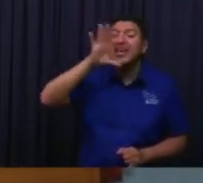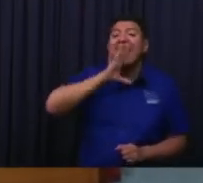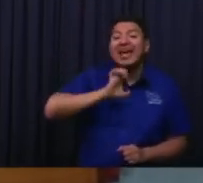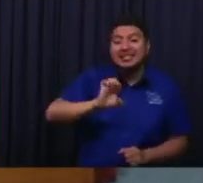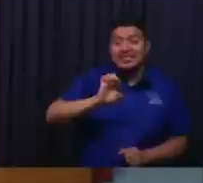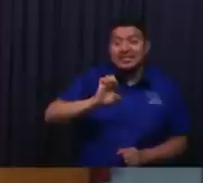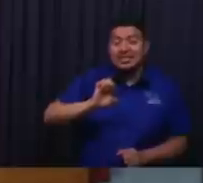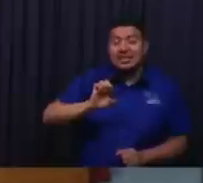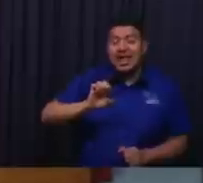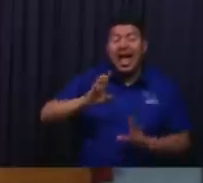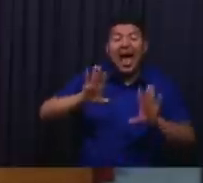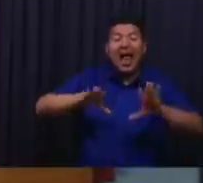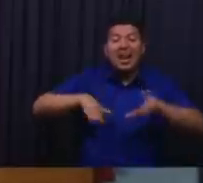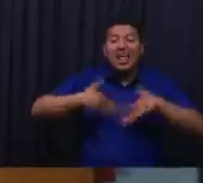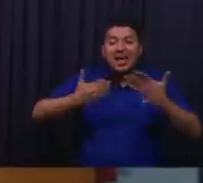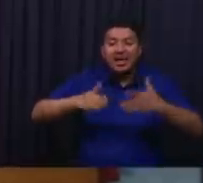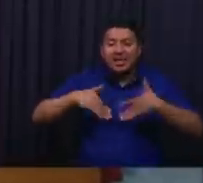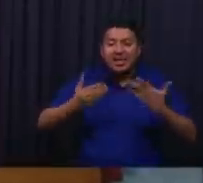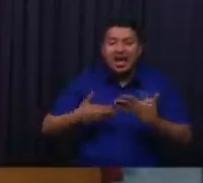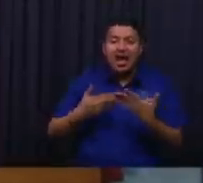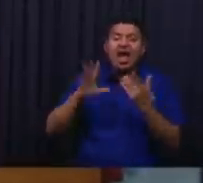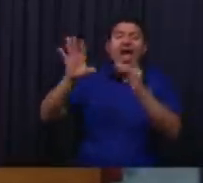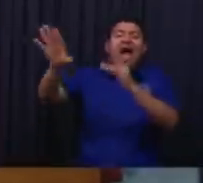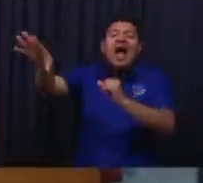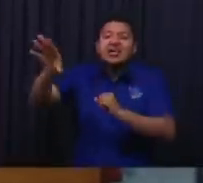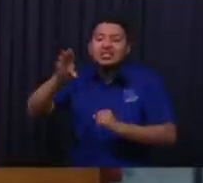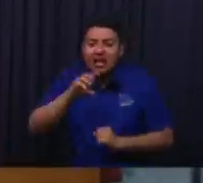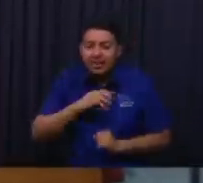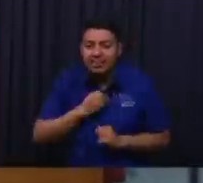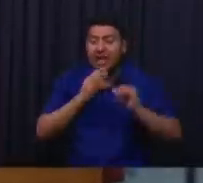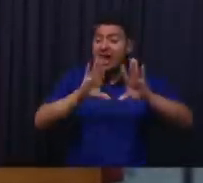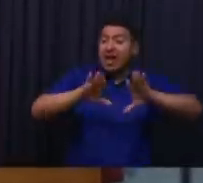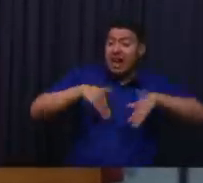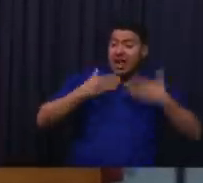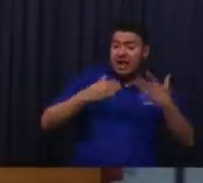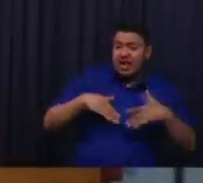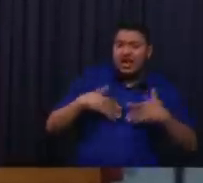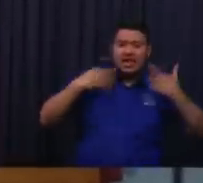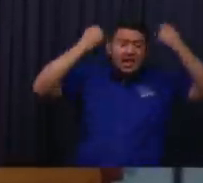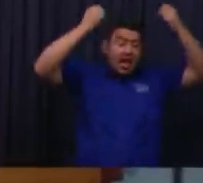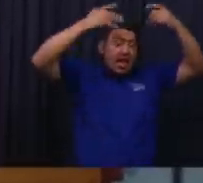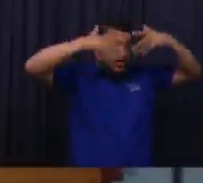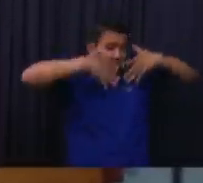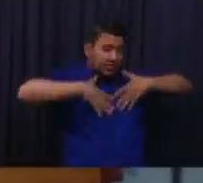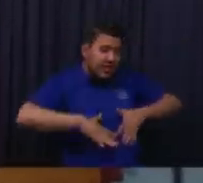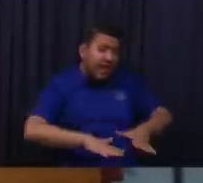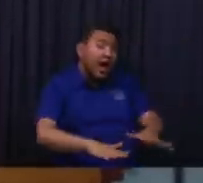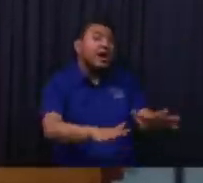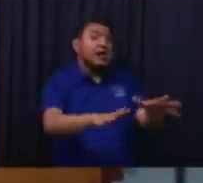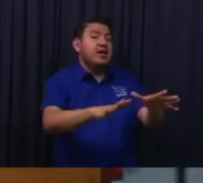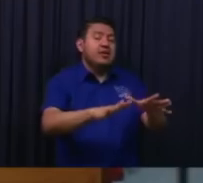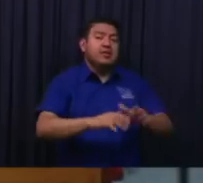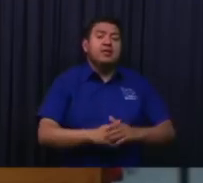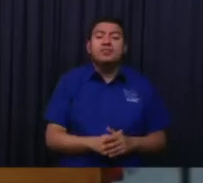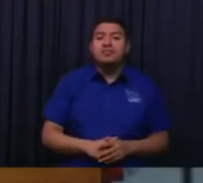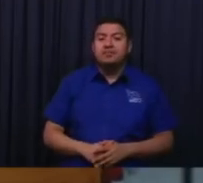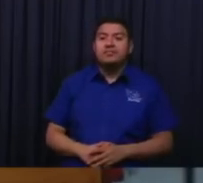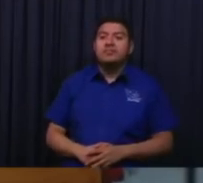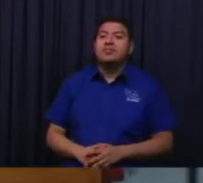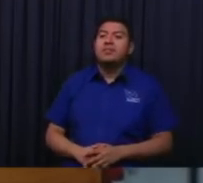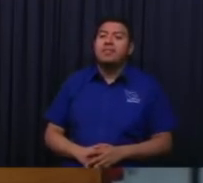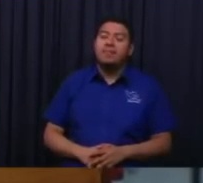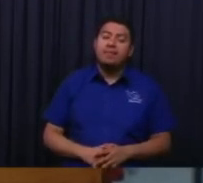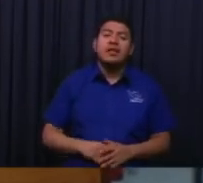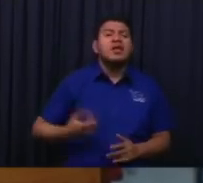a todo esto, hemos estado conversando según el mundo espiritual a qué